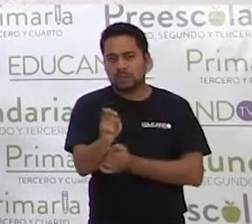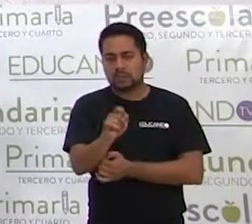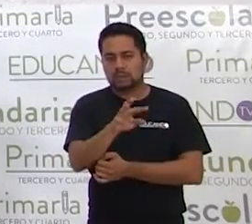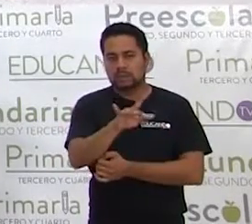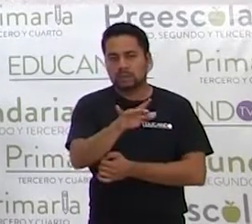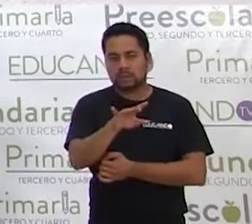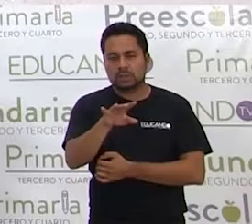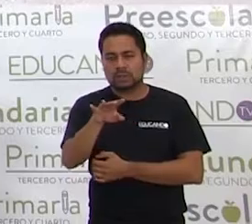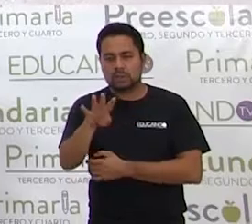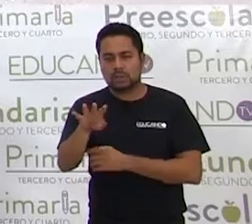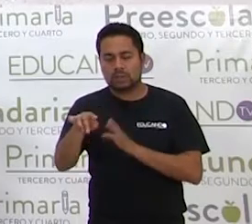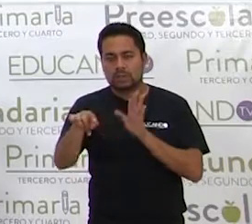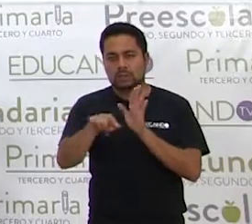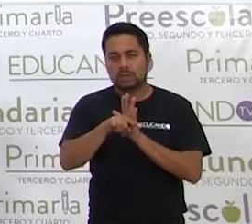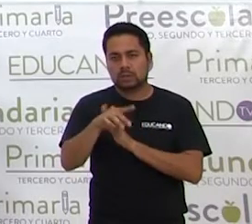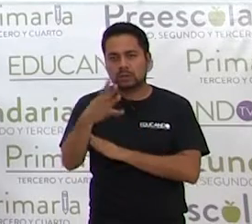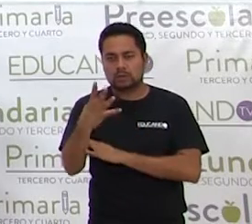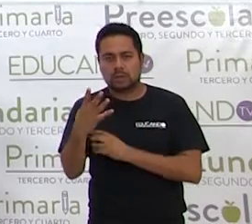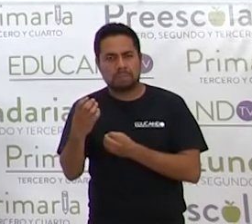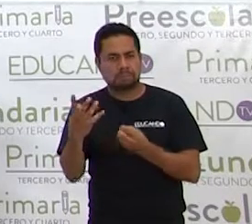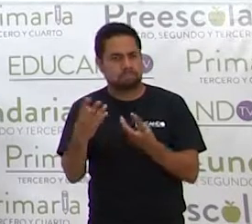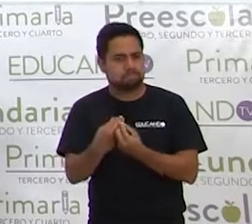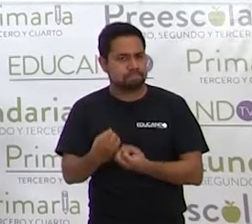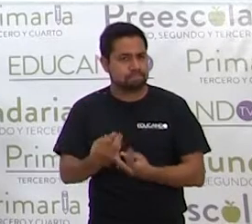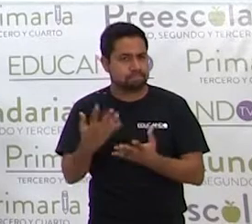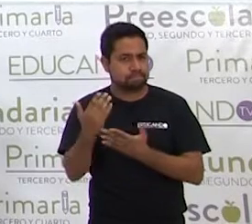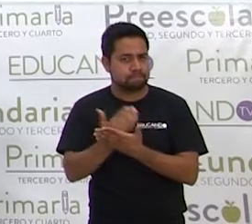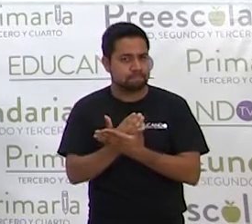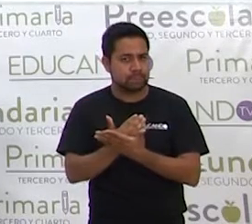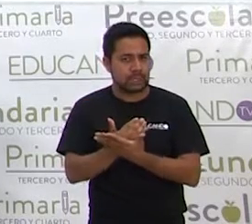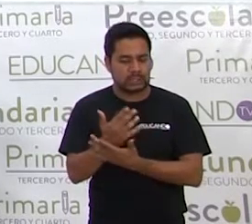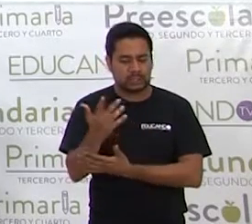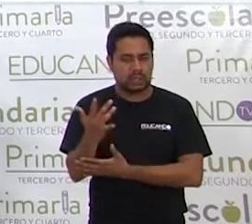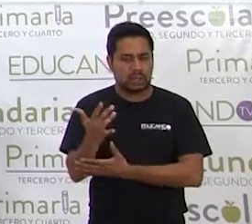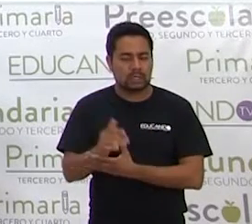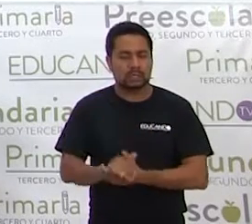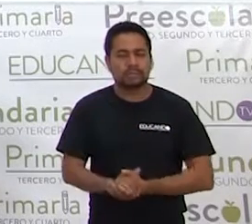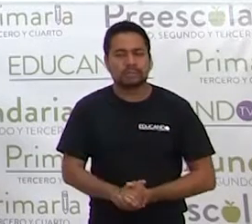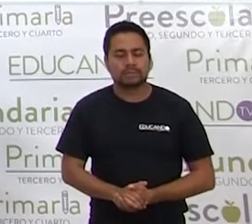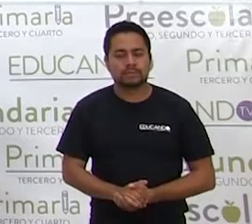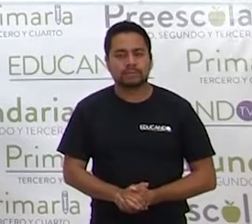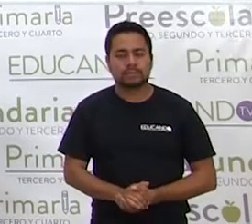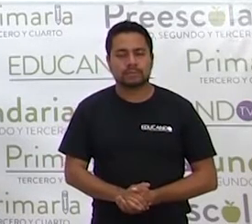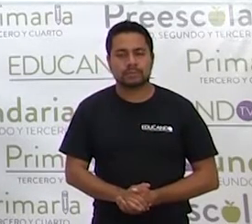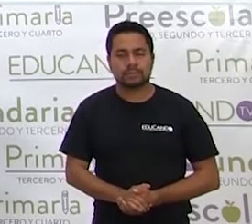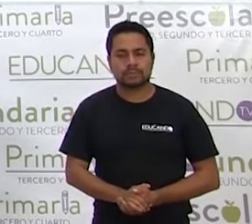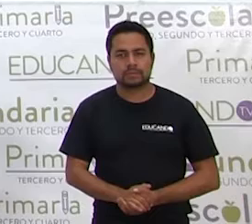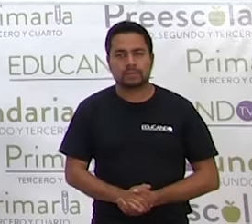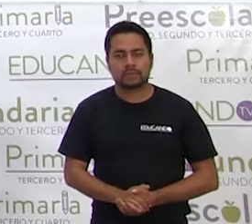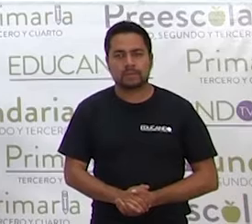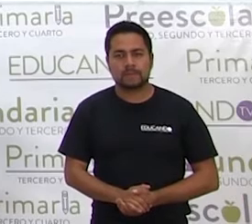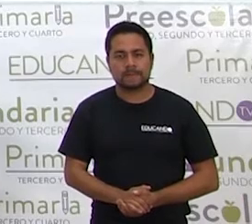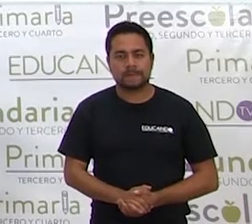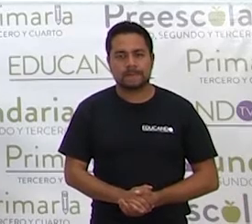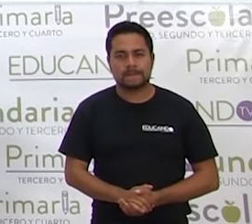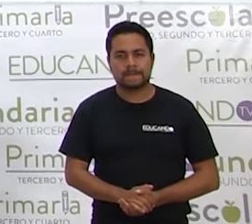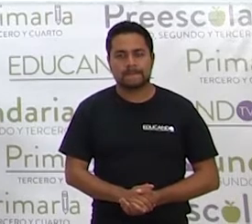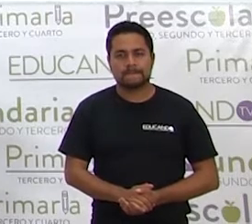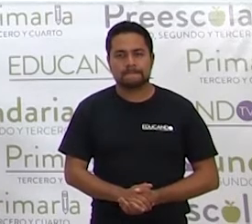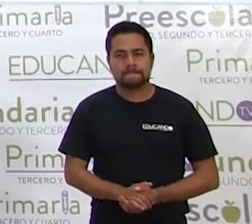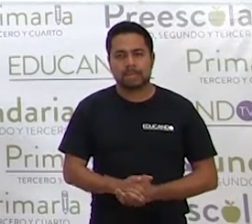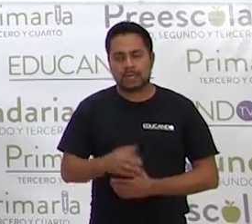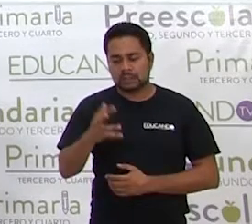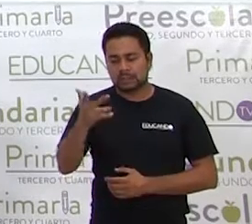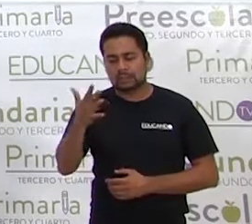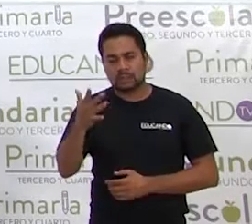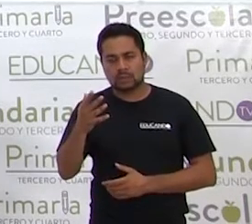54 menos 4 cuánto es 50 y 50 no